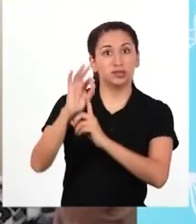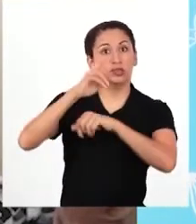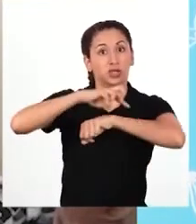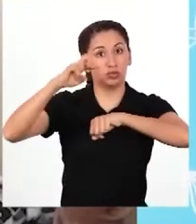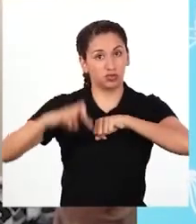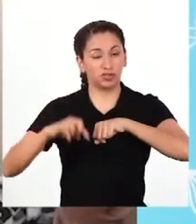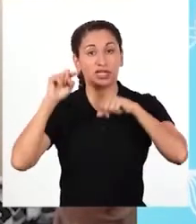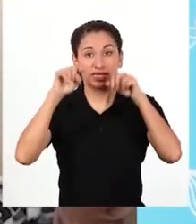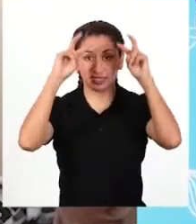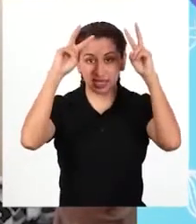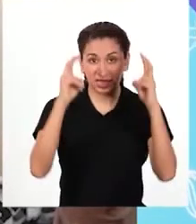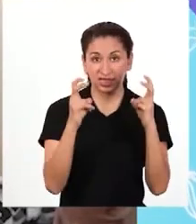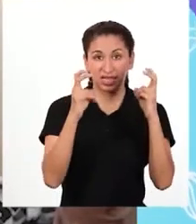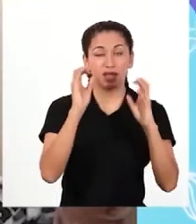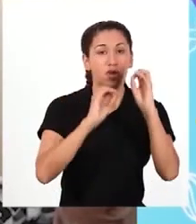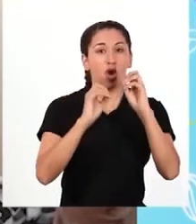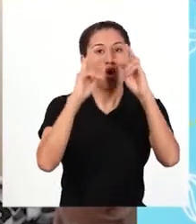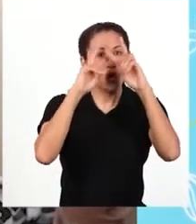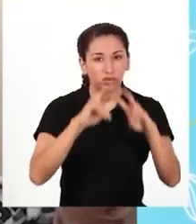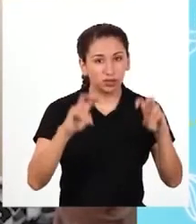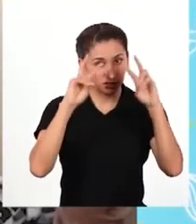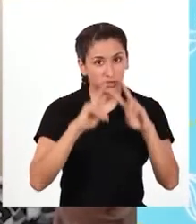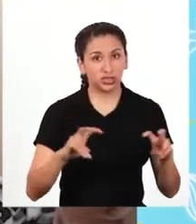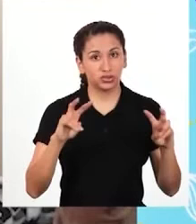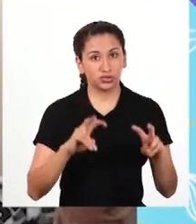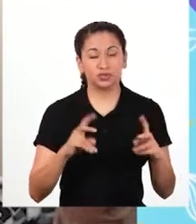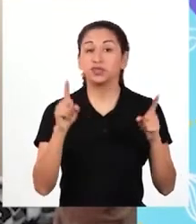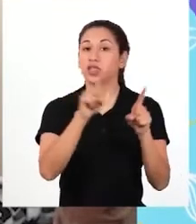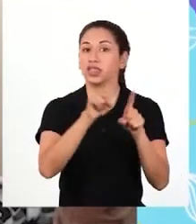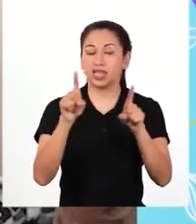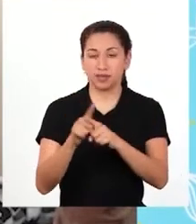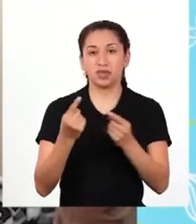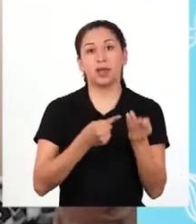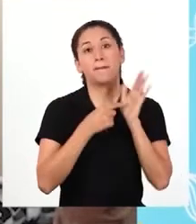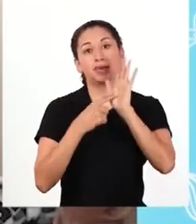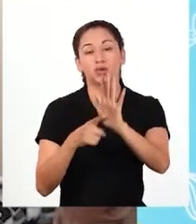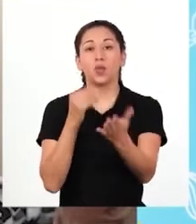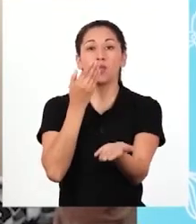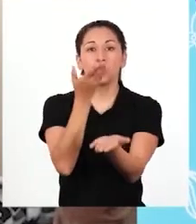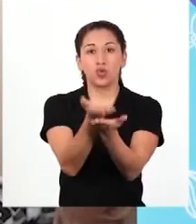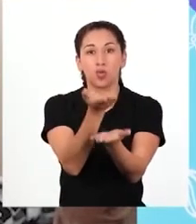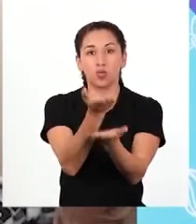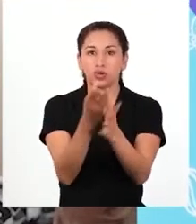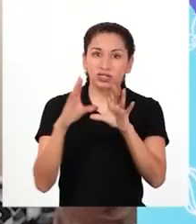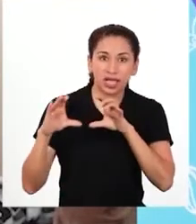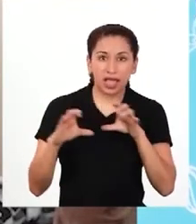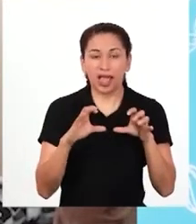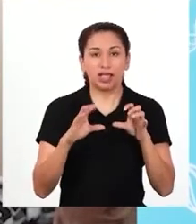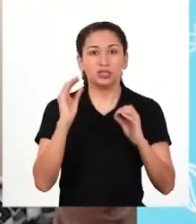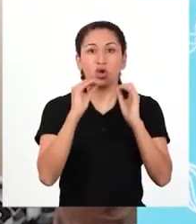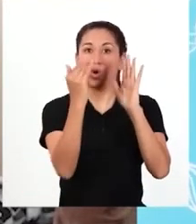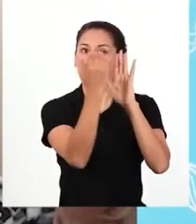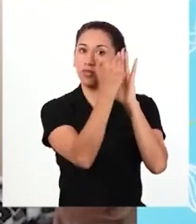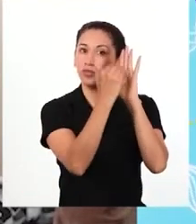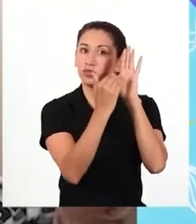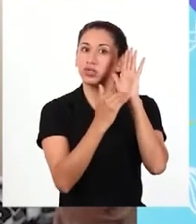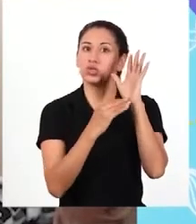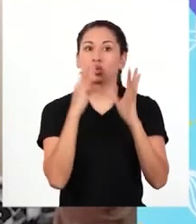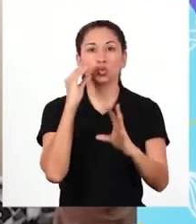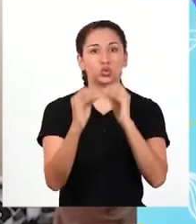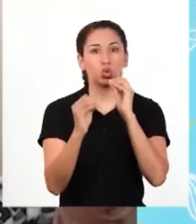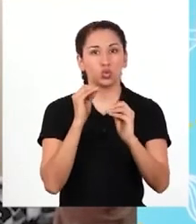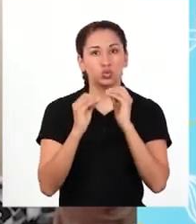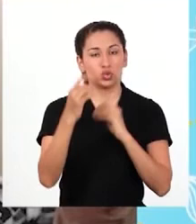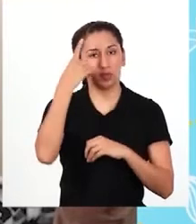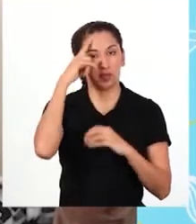opiniones de especialistas en el tema o resultados de investigaciones. También presentar propuestas de